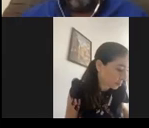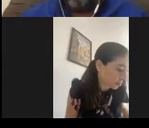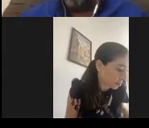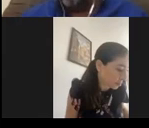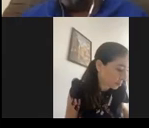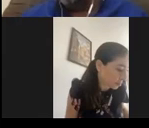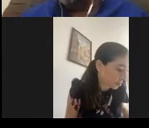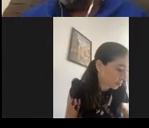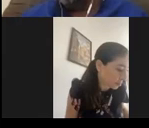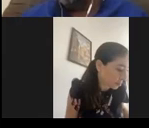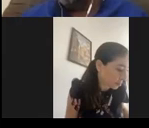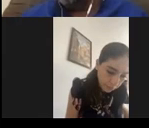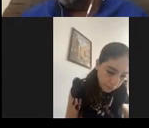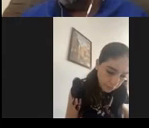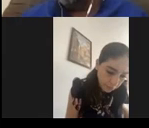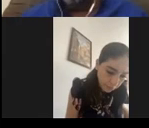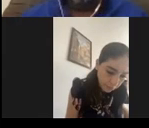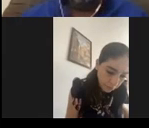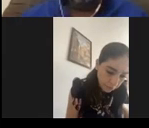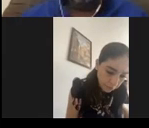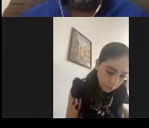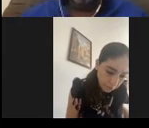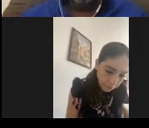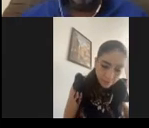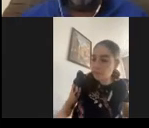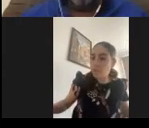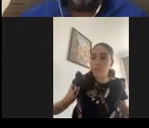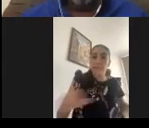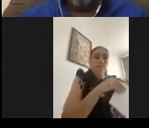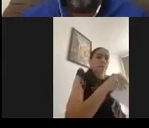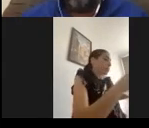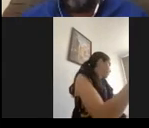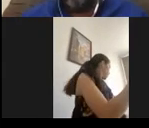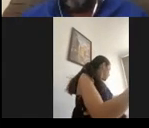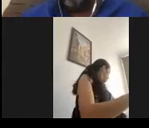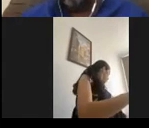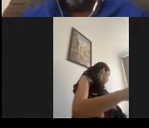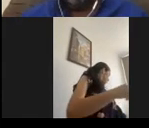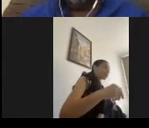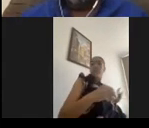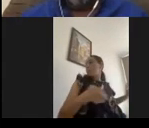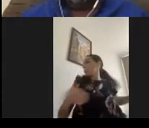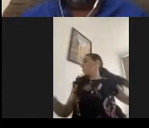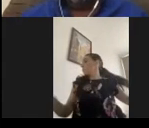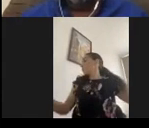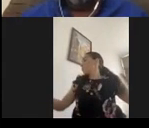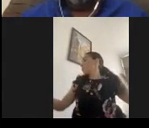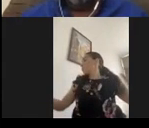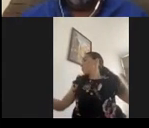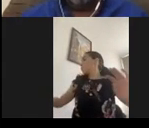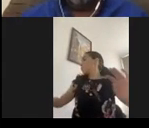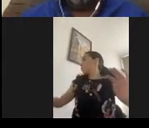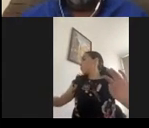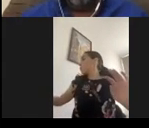sus mesitas, esta parte de la plaza, aquí pueden estar los taqueros de una forma mejor, aquí que no se estacionen y aquí la